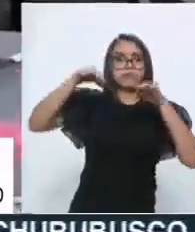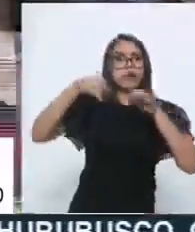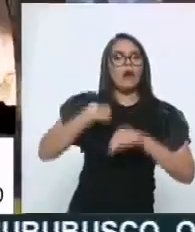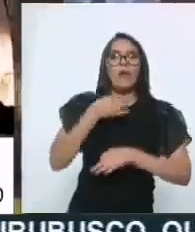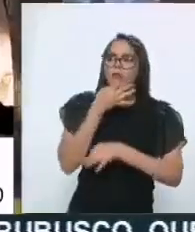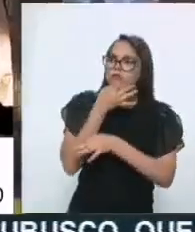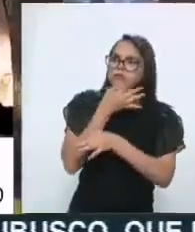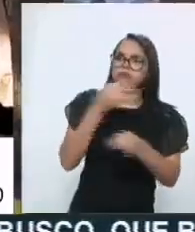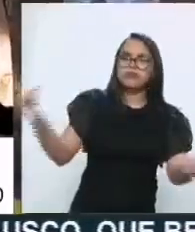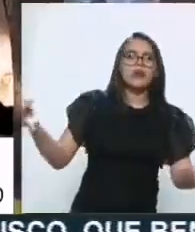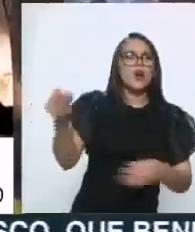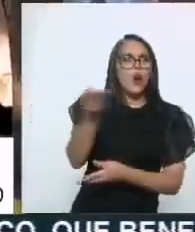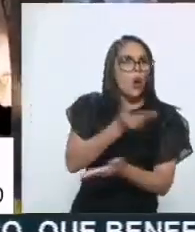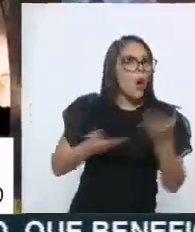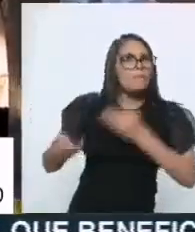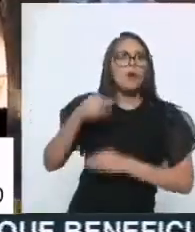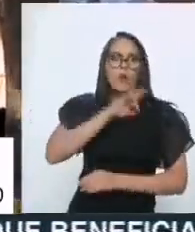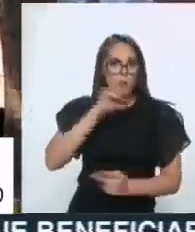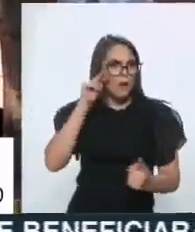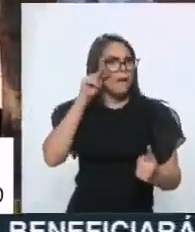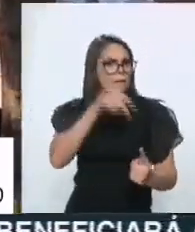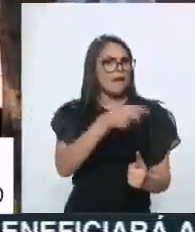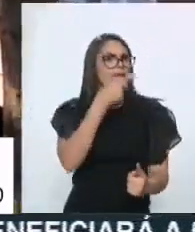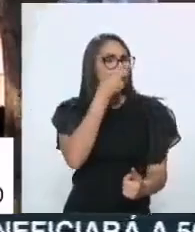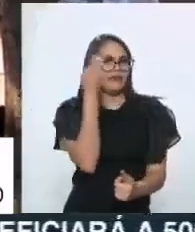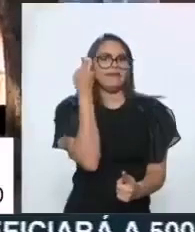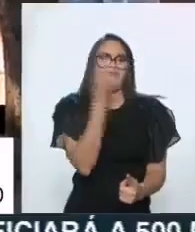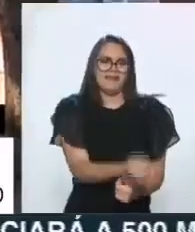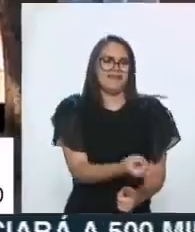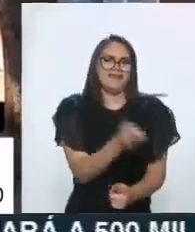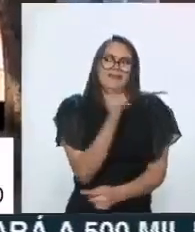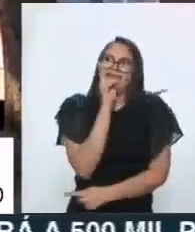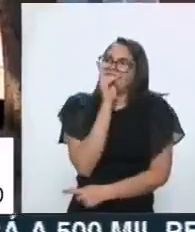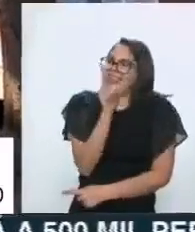sus anexos. Y pues no hay más claro que eso,